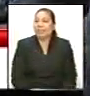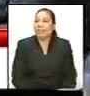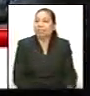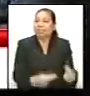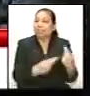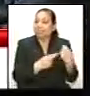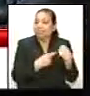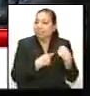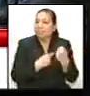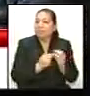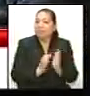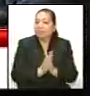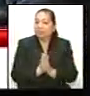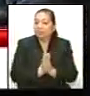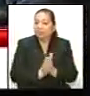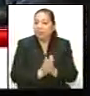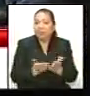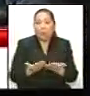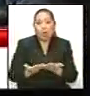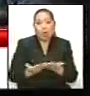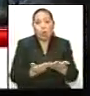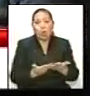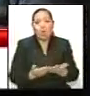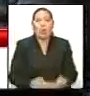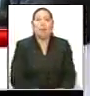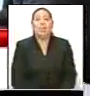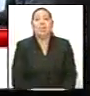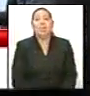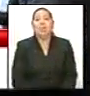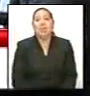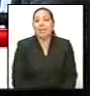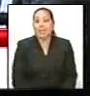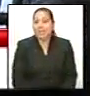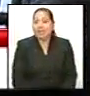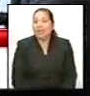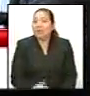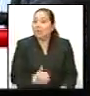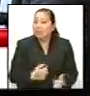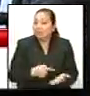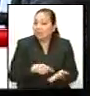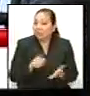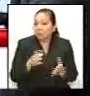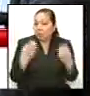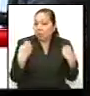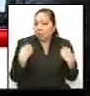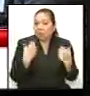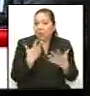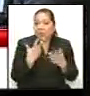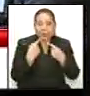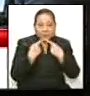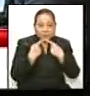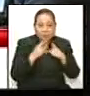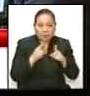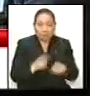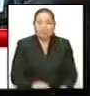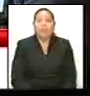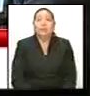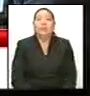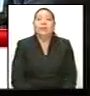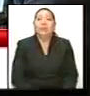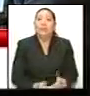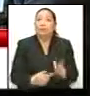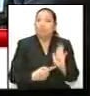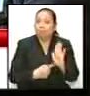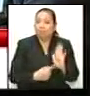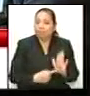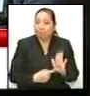responsable de la revisión de los textos escolares, la cual le envié a su despacho tres informes. Antes de